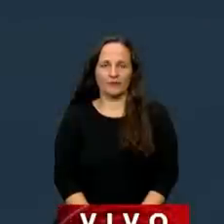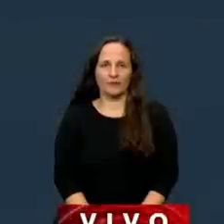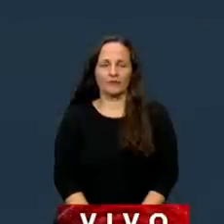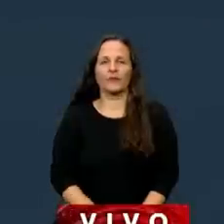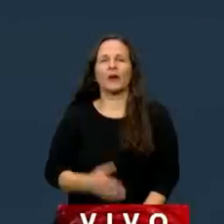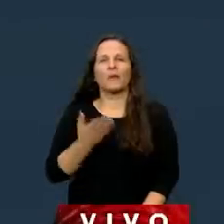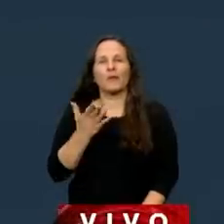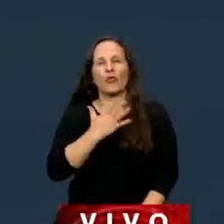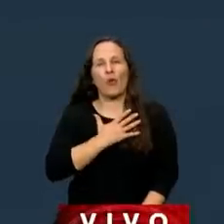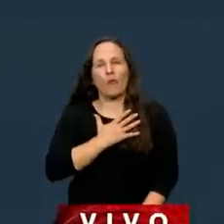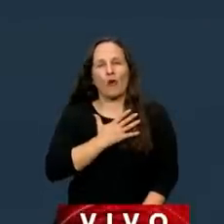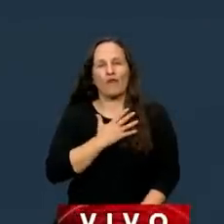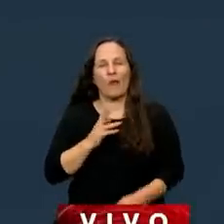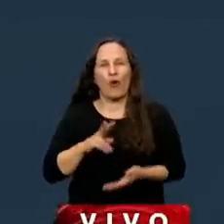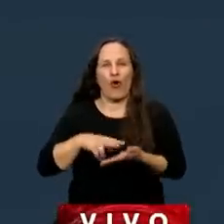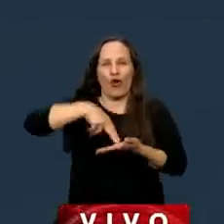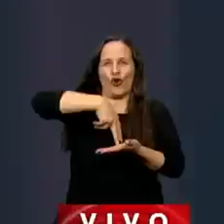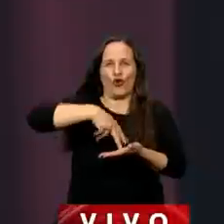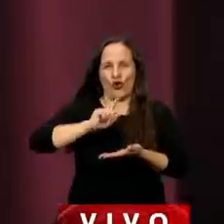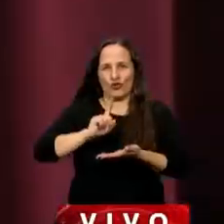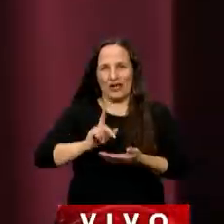les pido por favor que no se levanten.